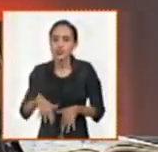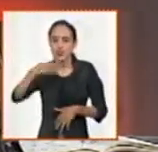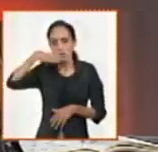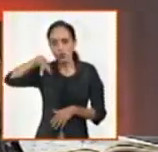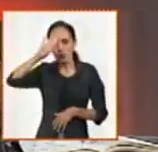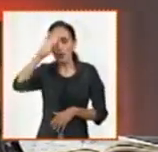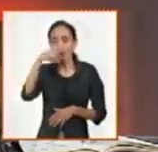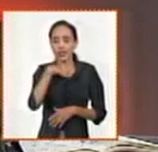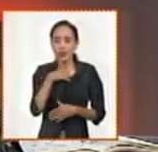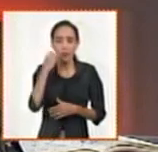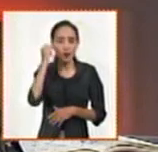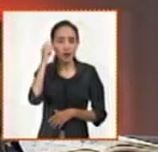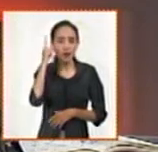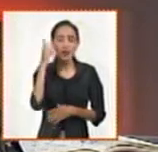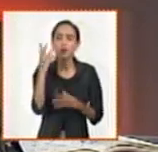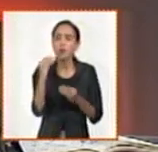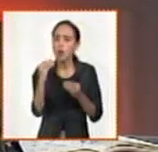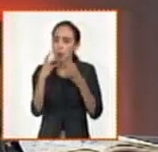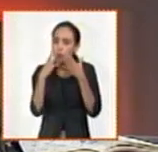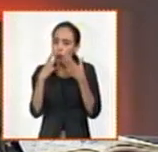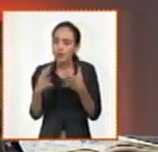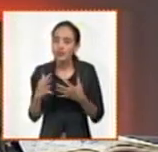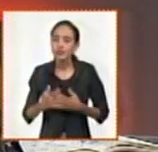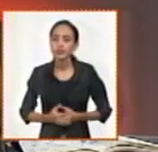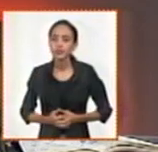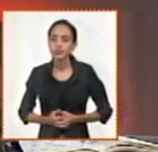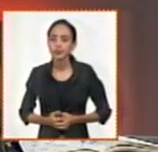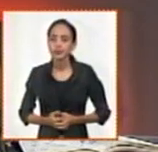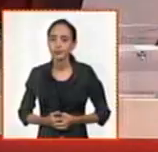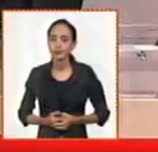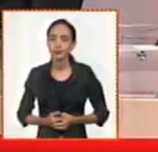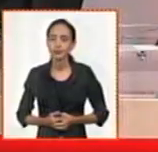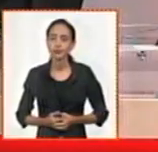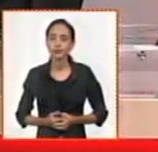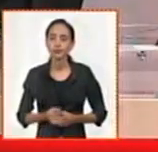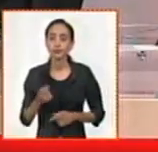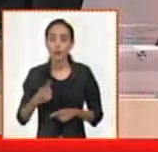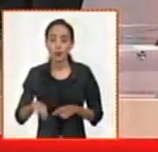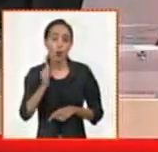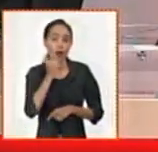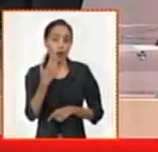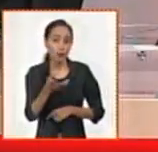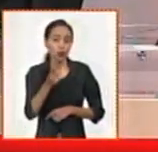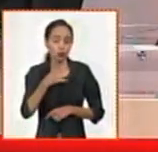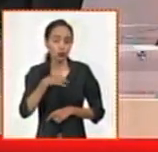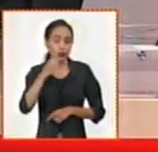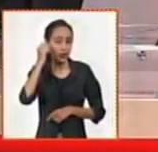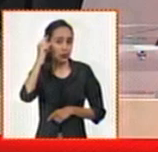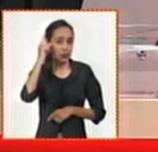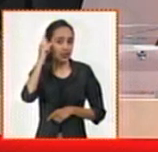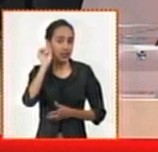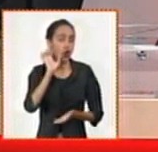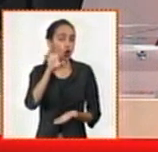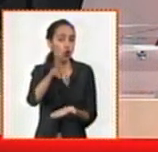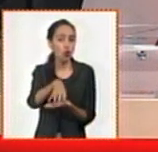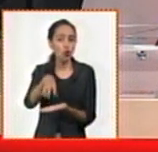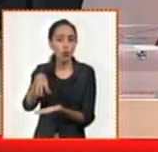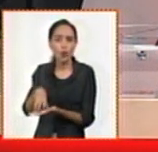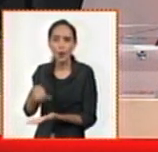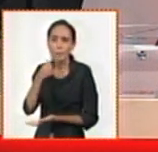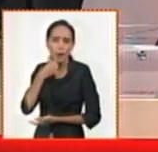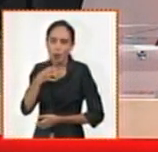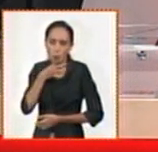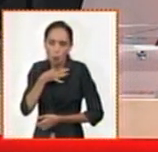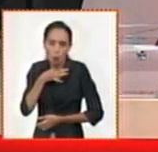unas experiencias muy valerosas. Pero además tú tienes experiencia en los lugares donde más pobre